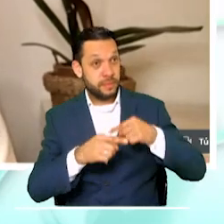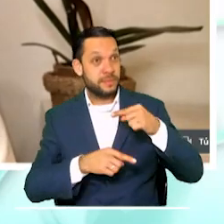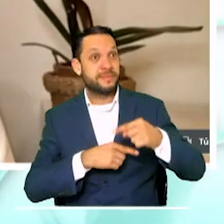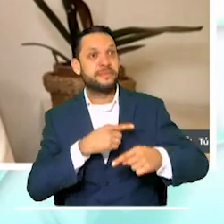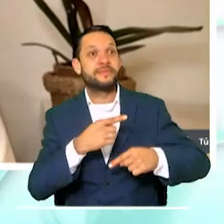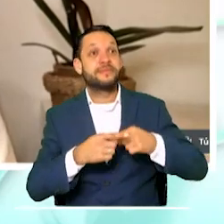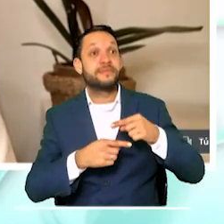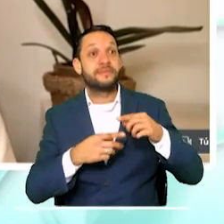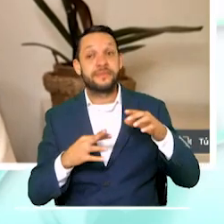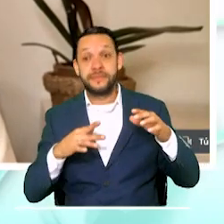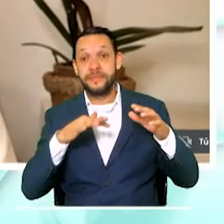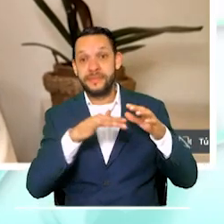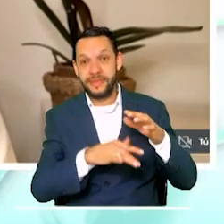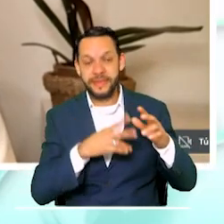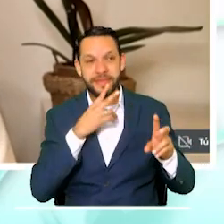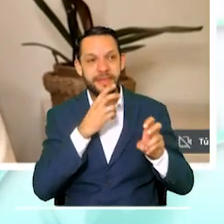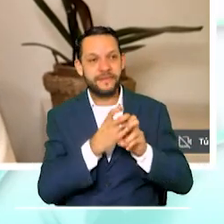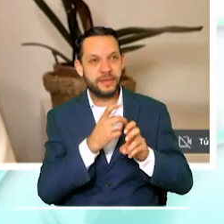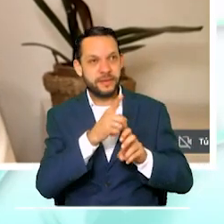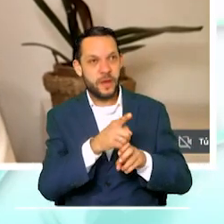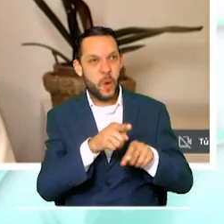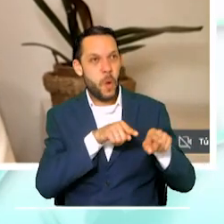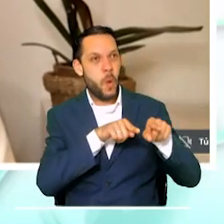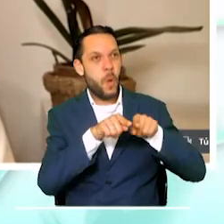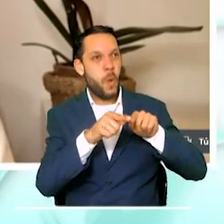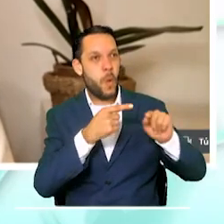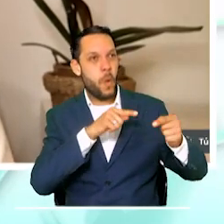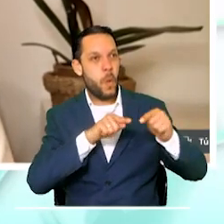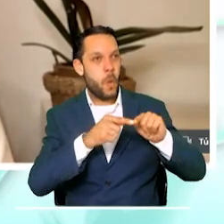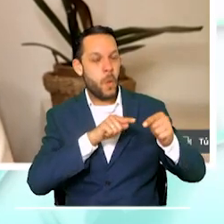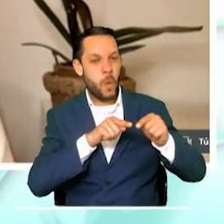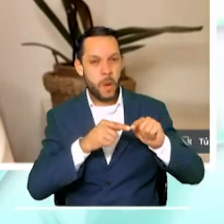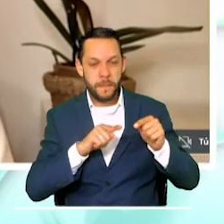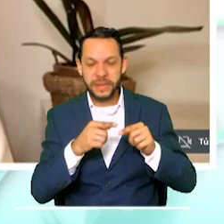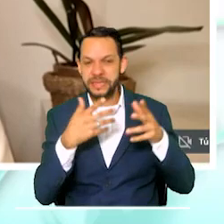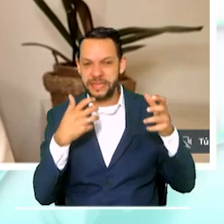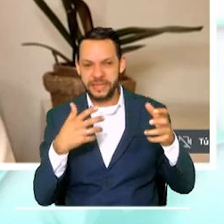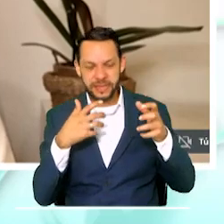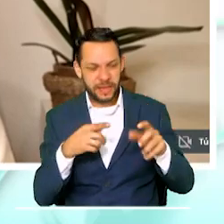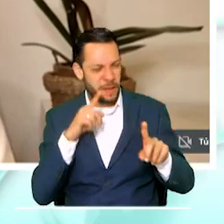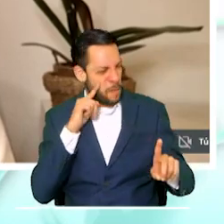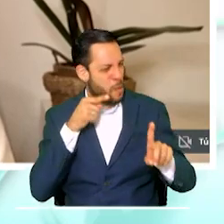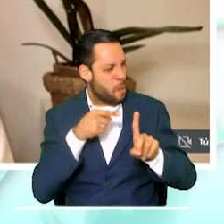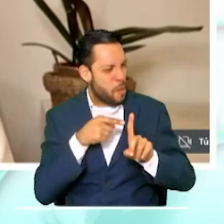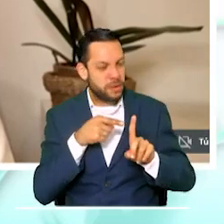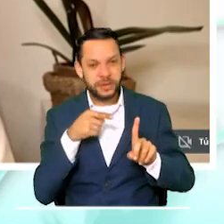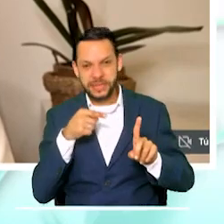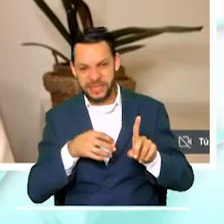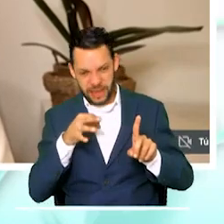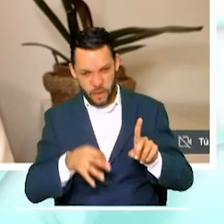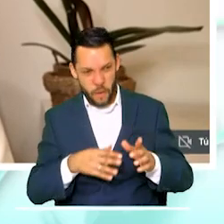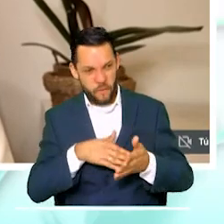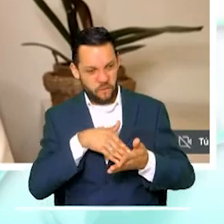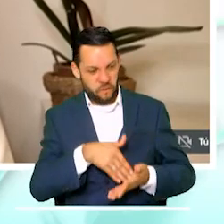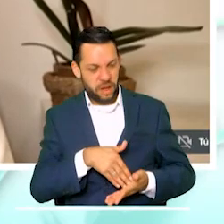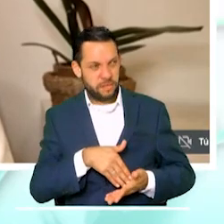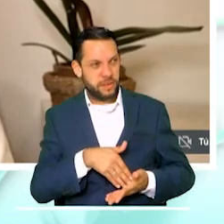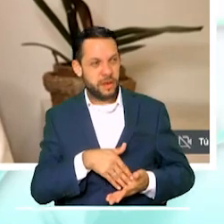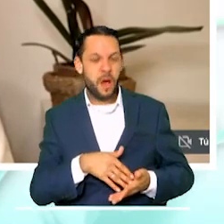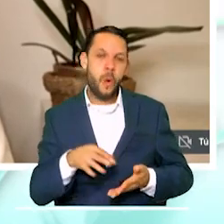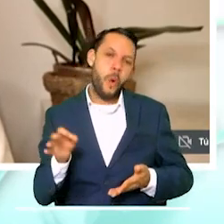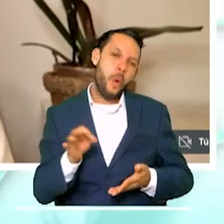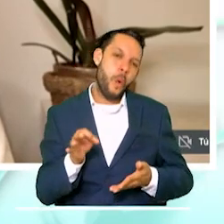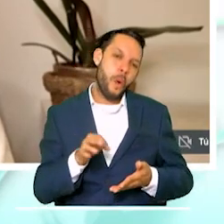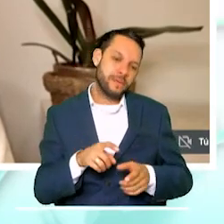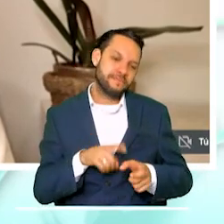en un mundo totalmente competitivo, tú lo sabes, que todos queremos llegar a una meta y queremos llegar derechito. Y la resiliencia también